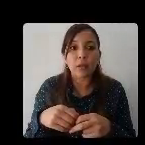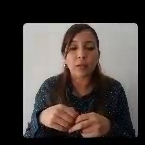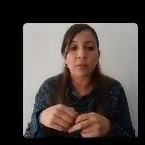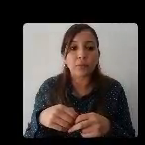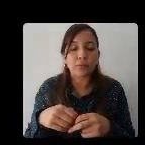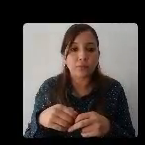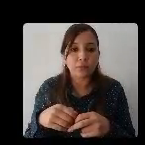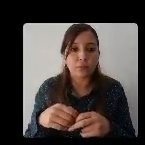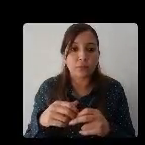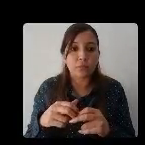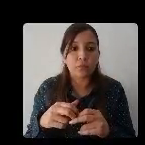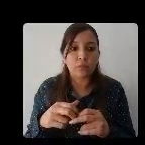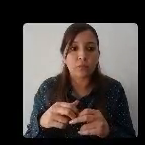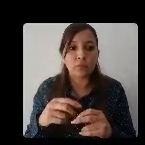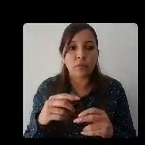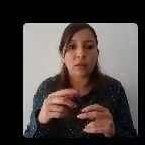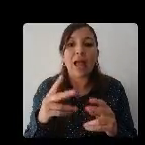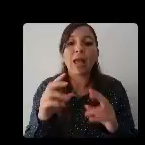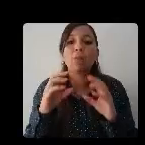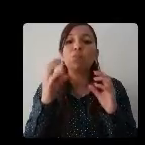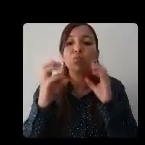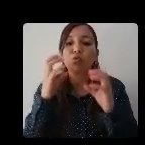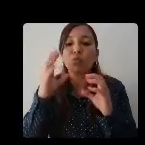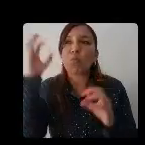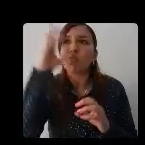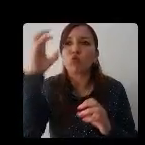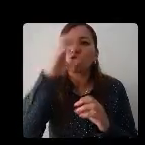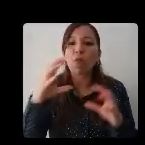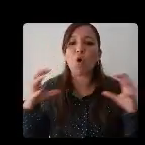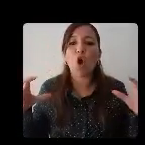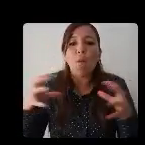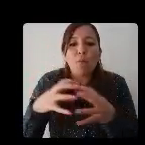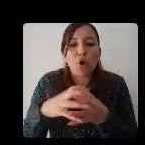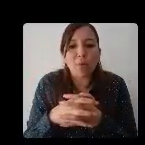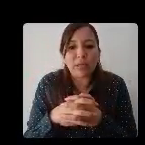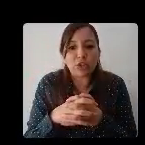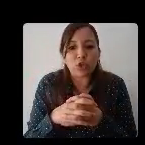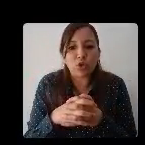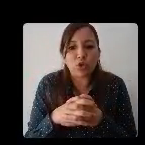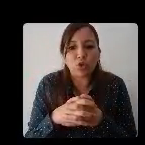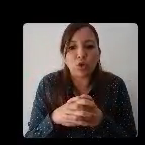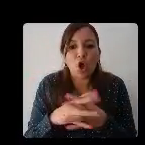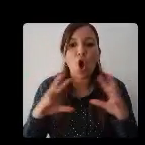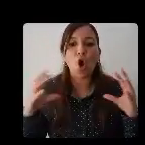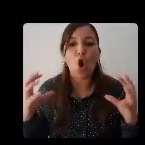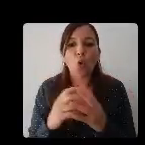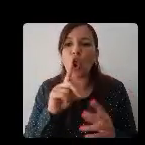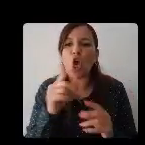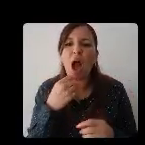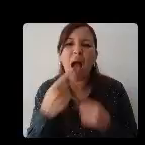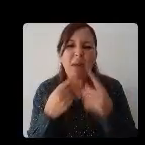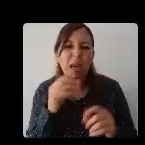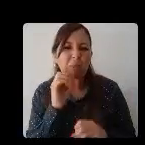¿no? No hacer nomás así de boca, ¿no? Hacer un papel bien hecho para poder